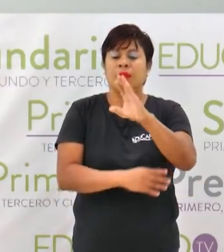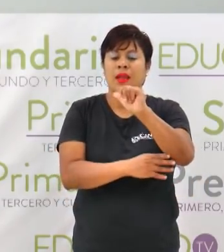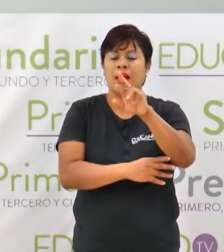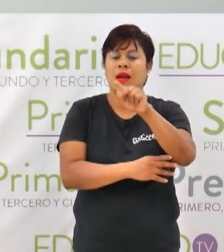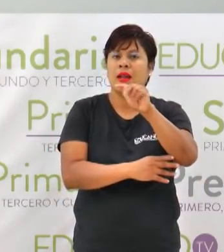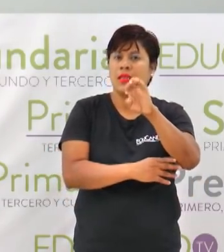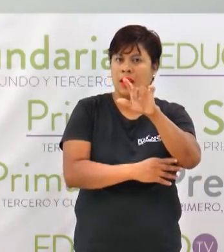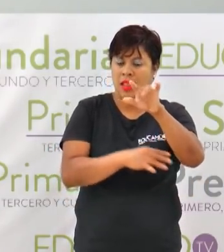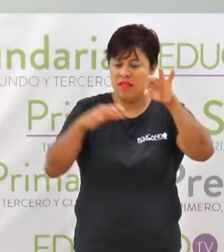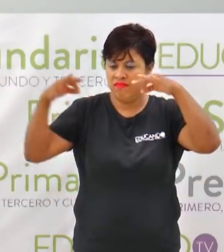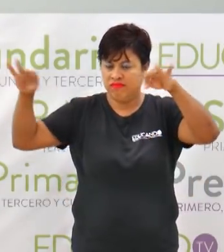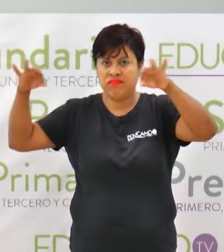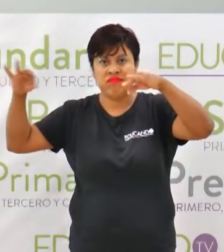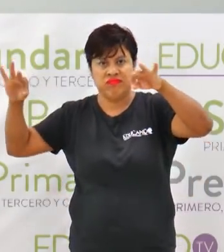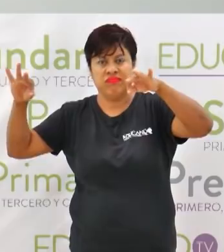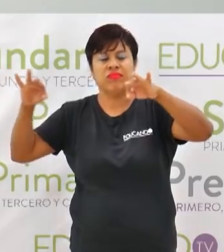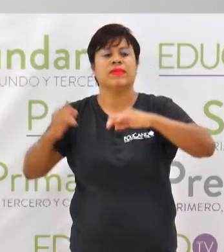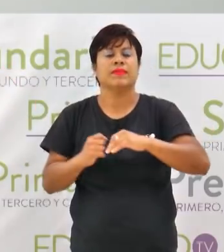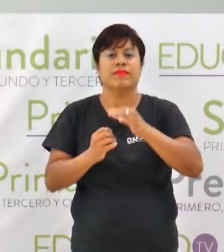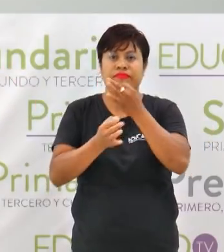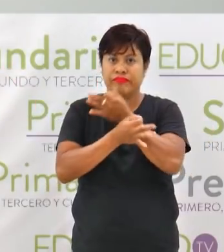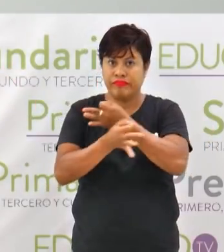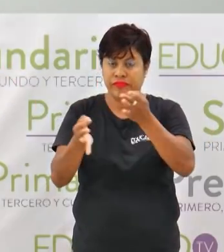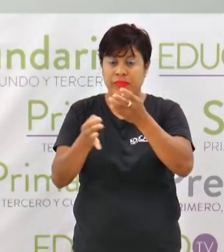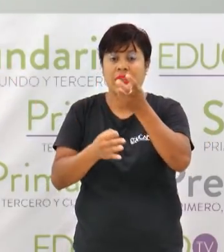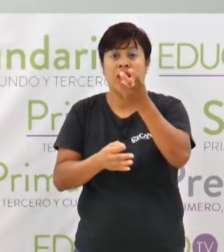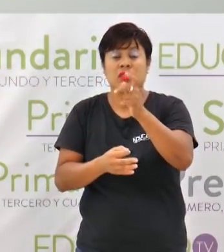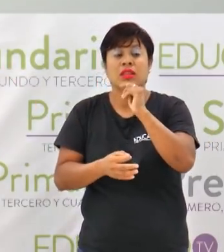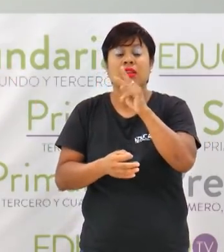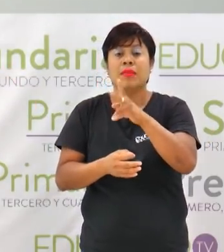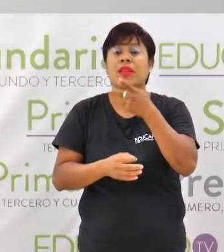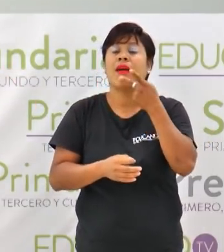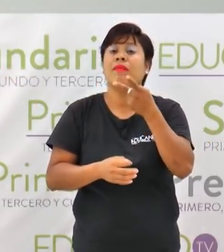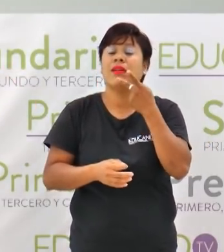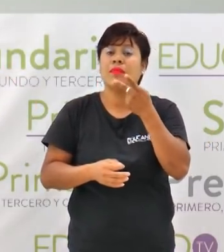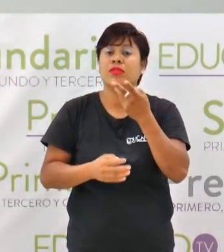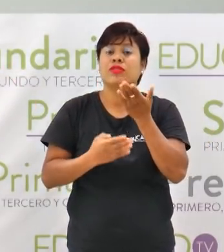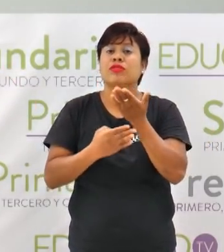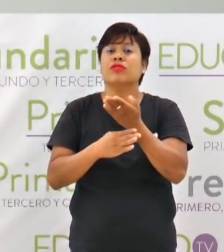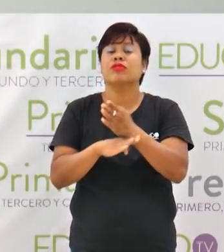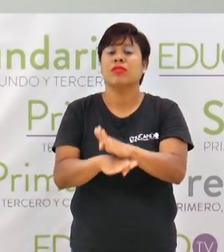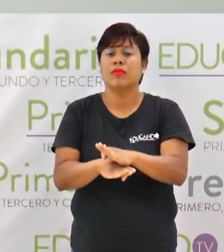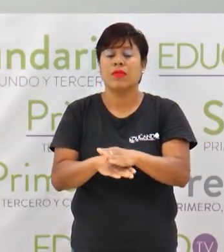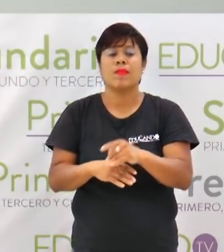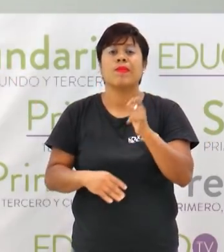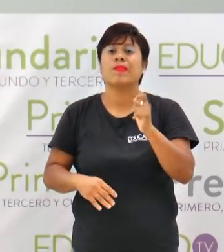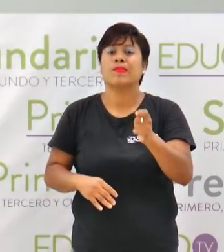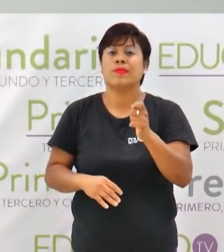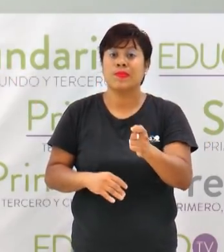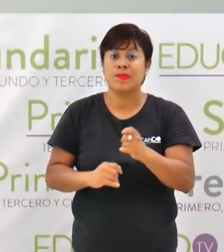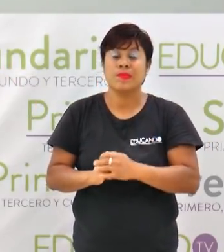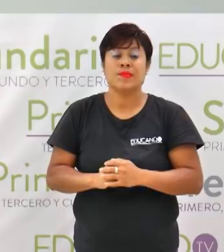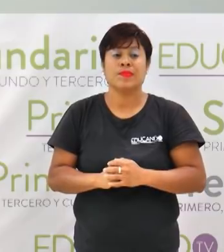cartel. ¿Bien? Y también hablamos sobre lo que